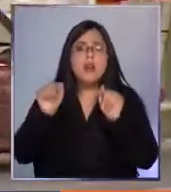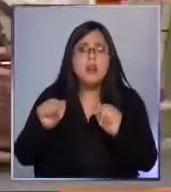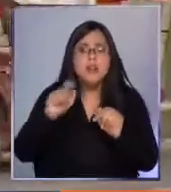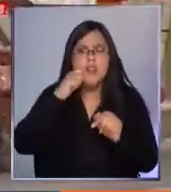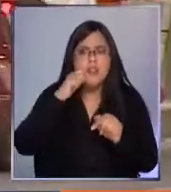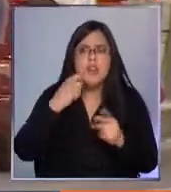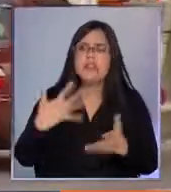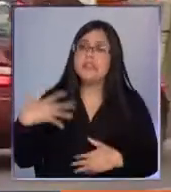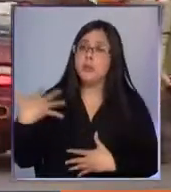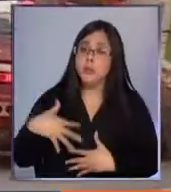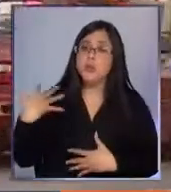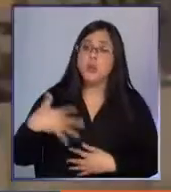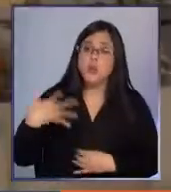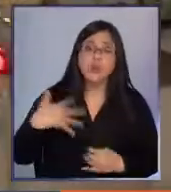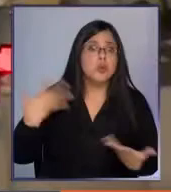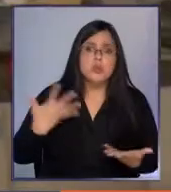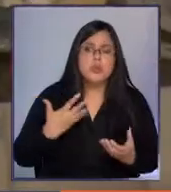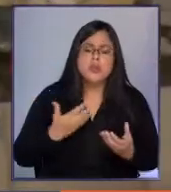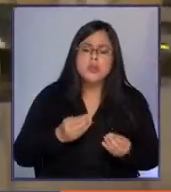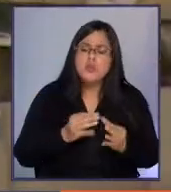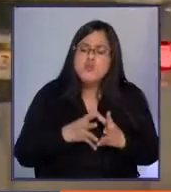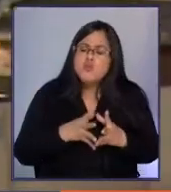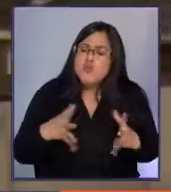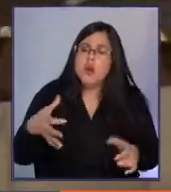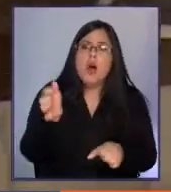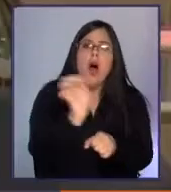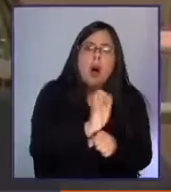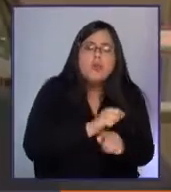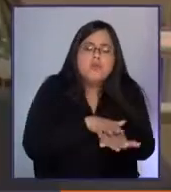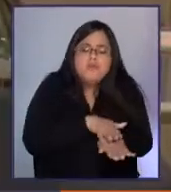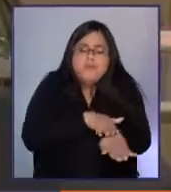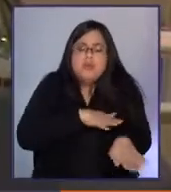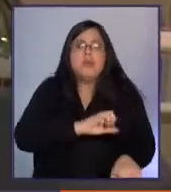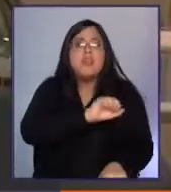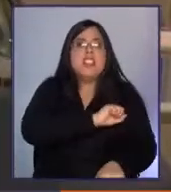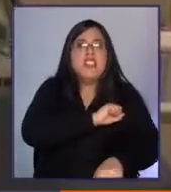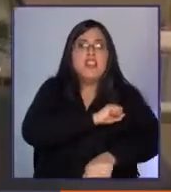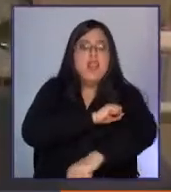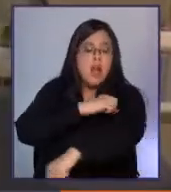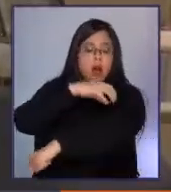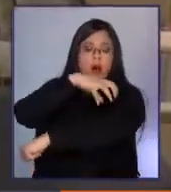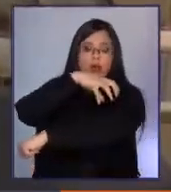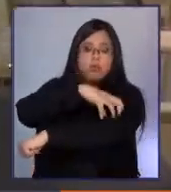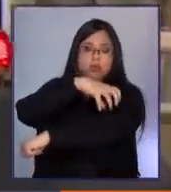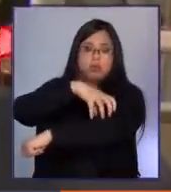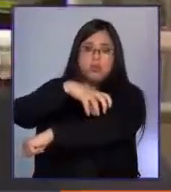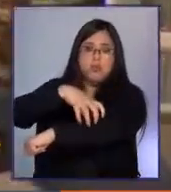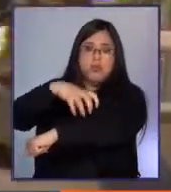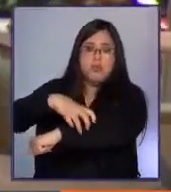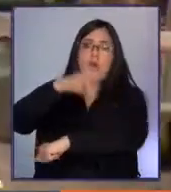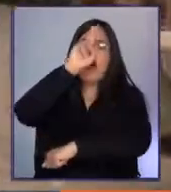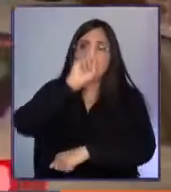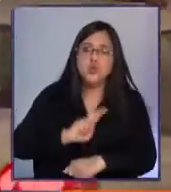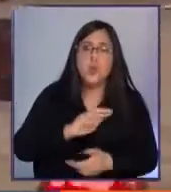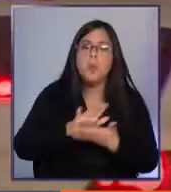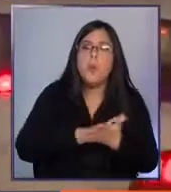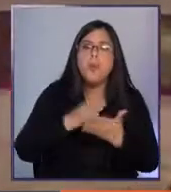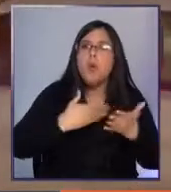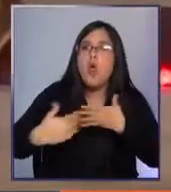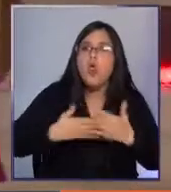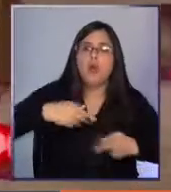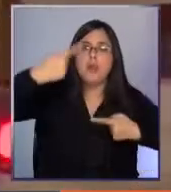histórica por el récord de vehículos proyectados desde Santiago hacia el sur por el peaje Angostura. Por ejemplo, gran parte de